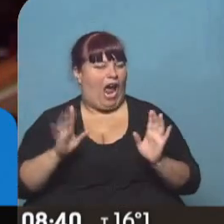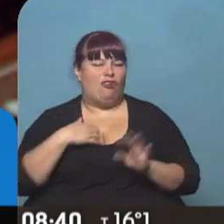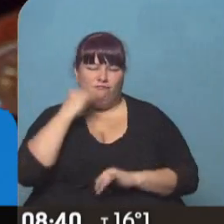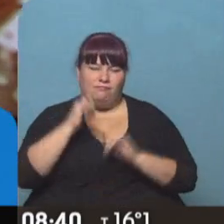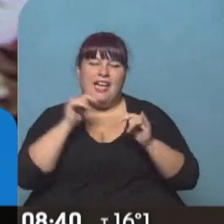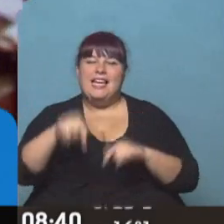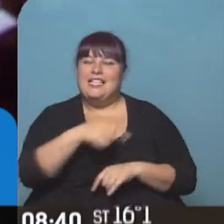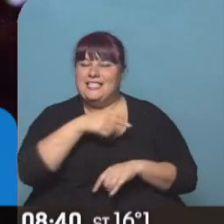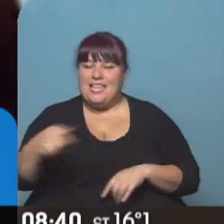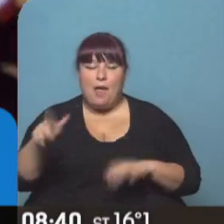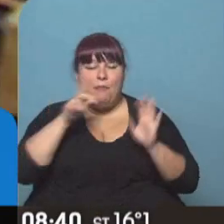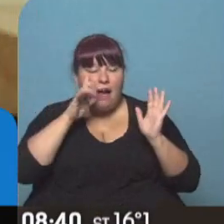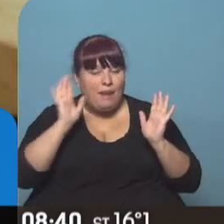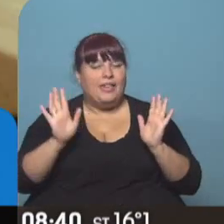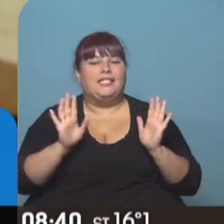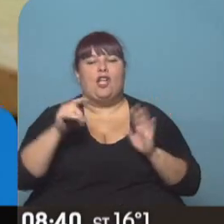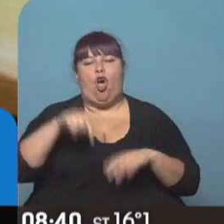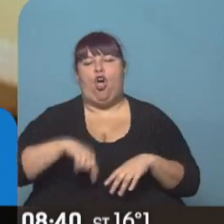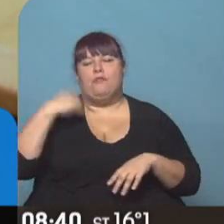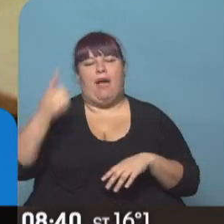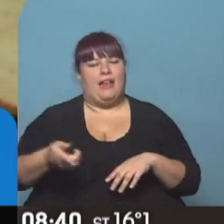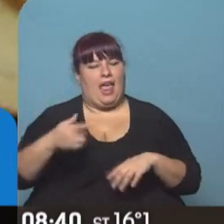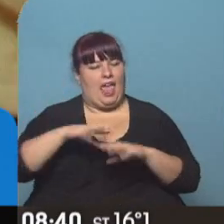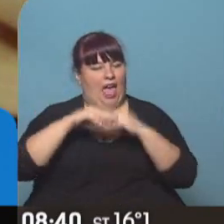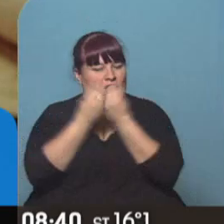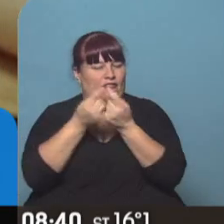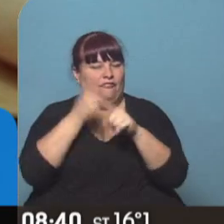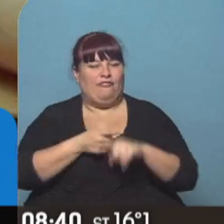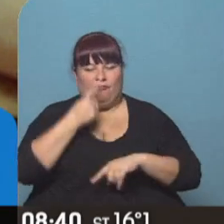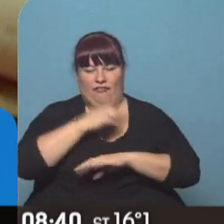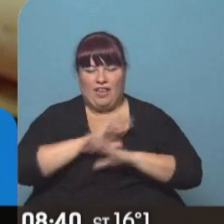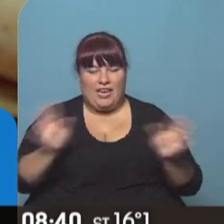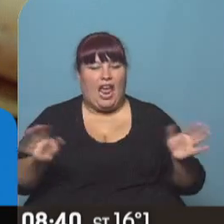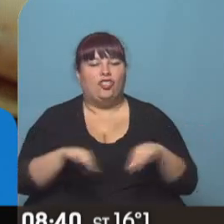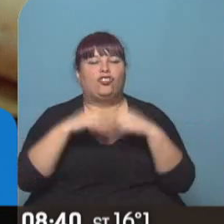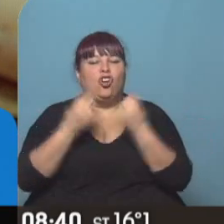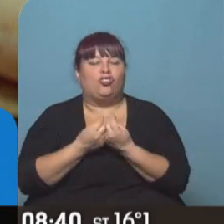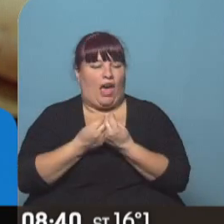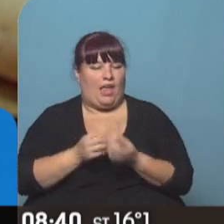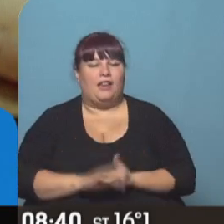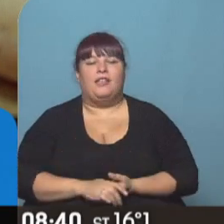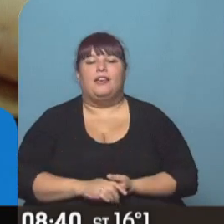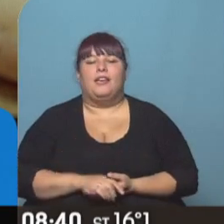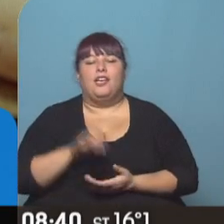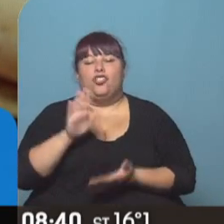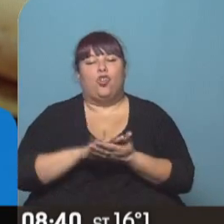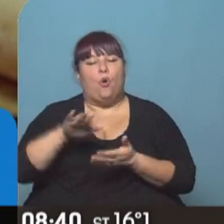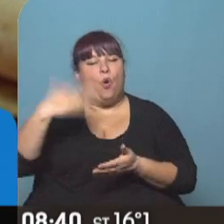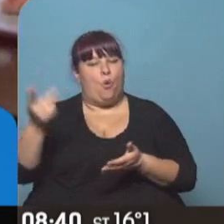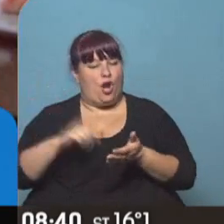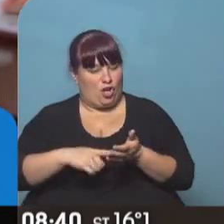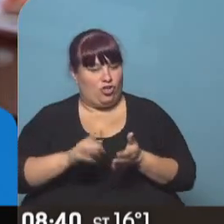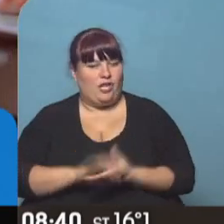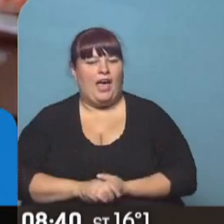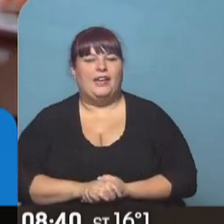creo que esta semana se supone que entre hoy y mañana se va a terminar de definir el resultado definitorio de la provincia de buenos